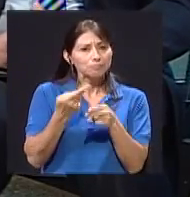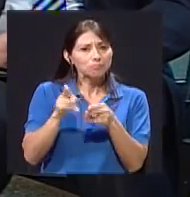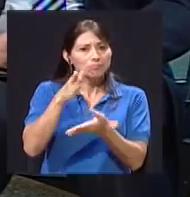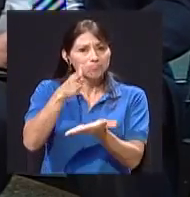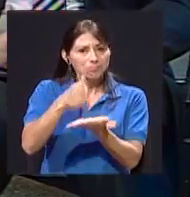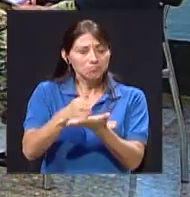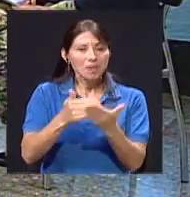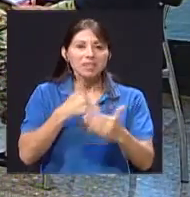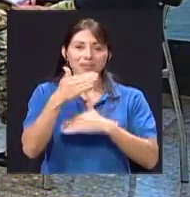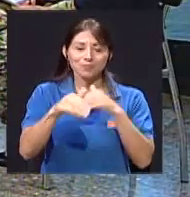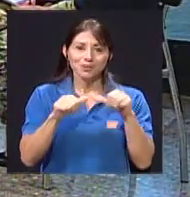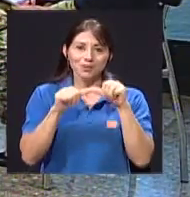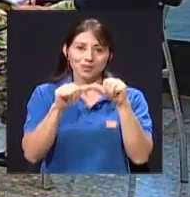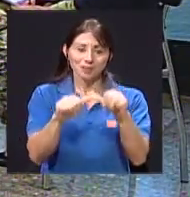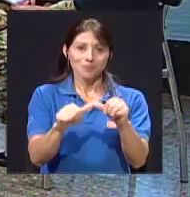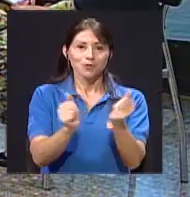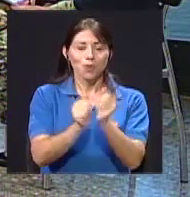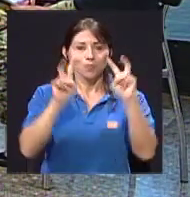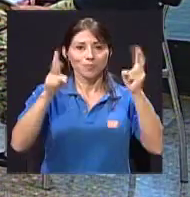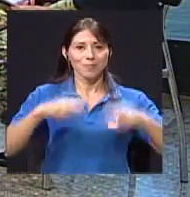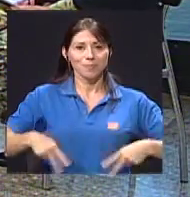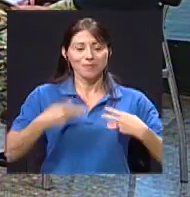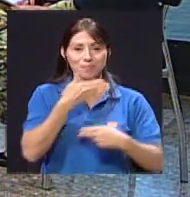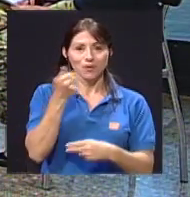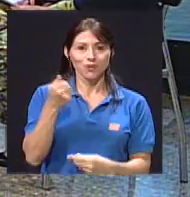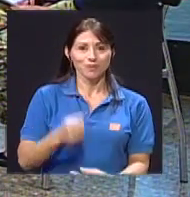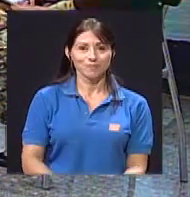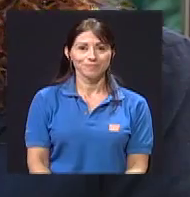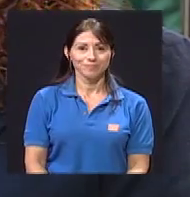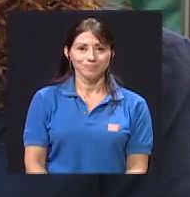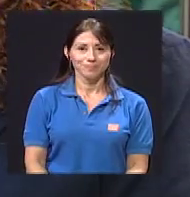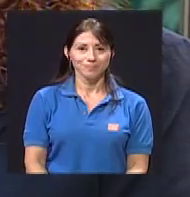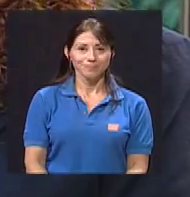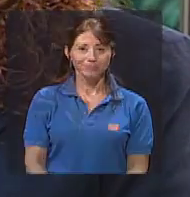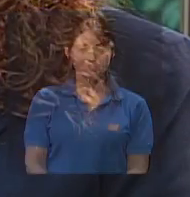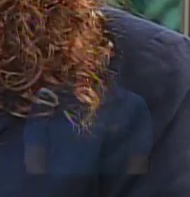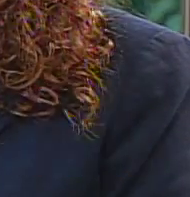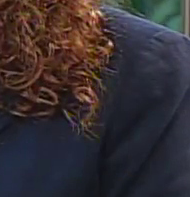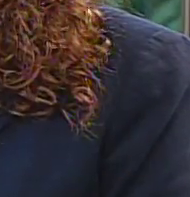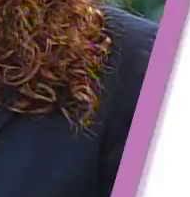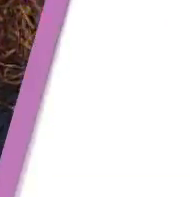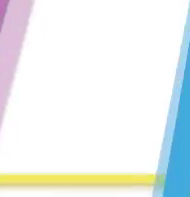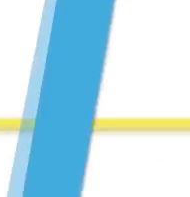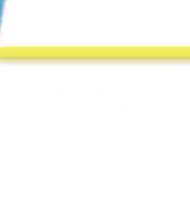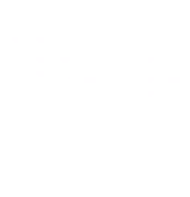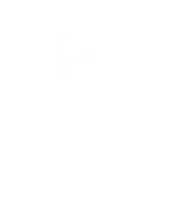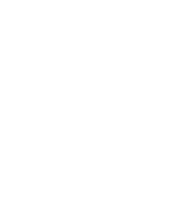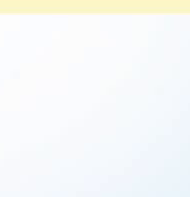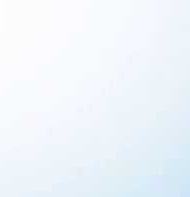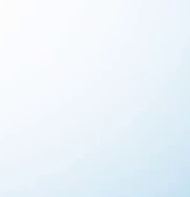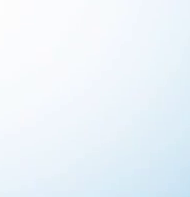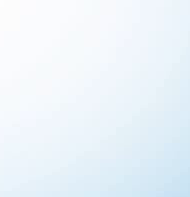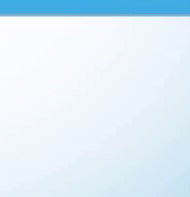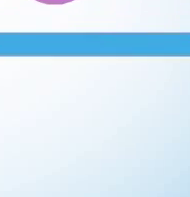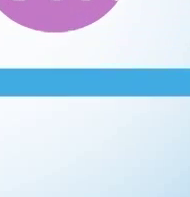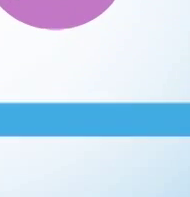gracias. Haremos una pequeña pausa y regresaremos pronto en Vivirme.